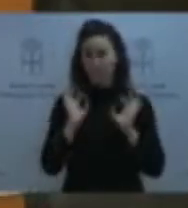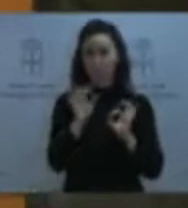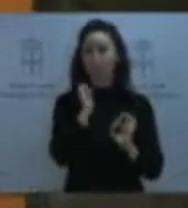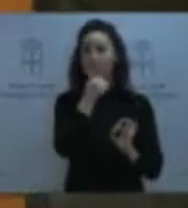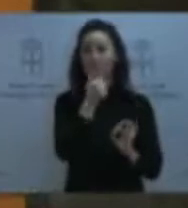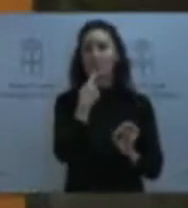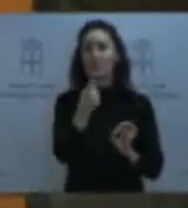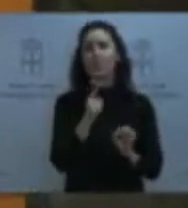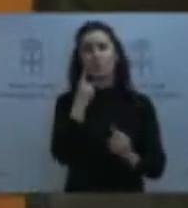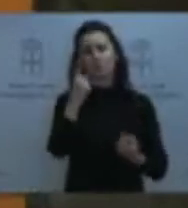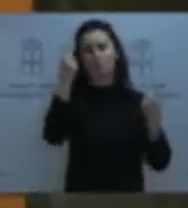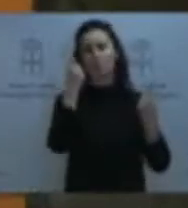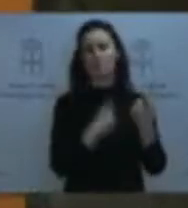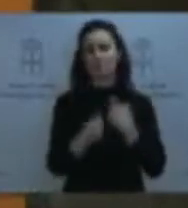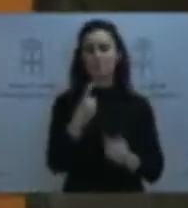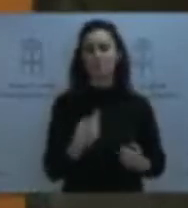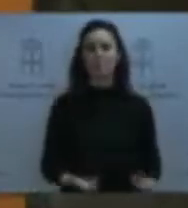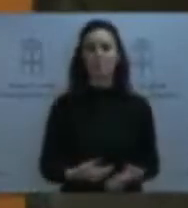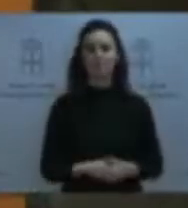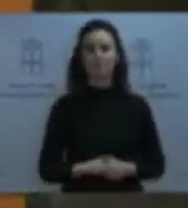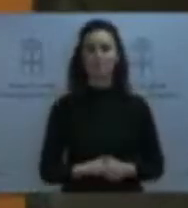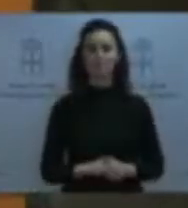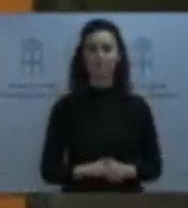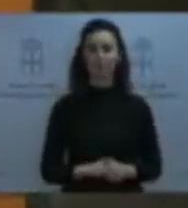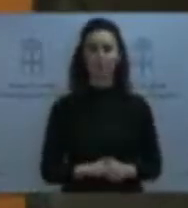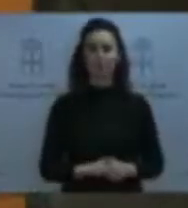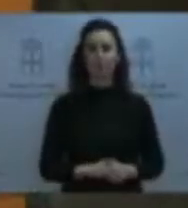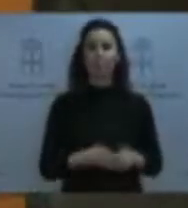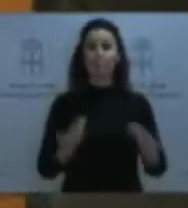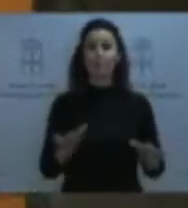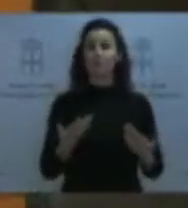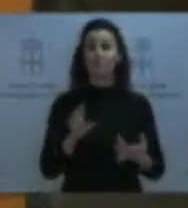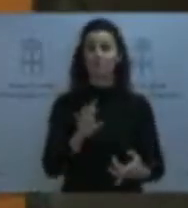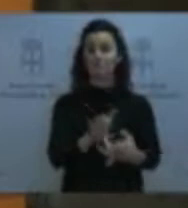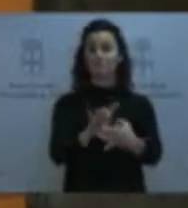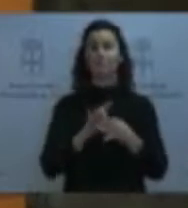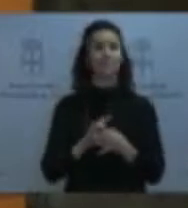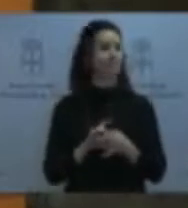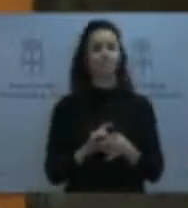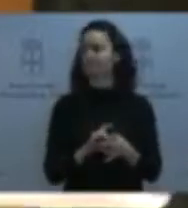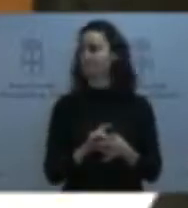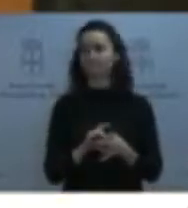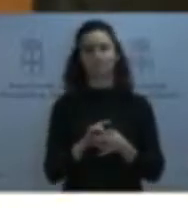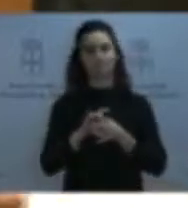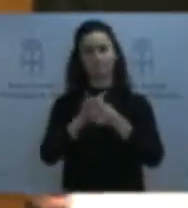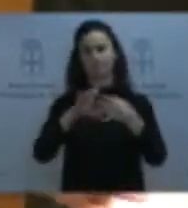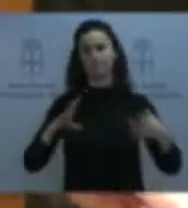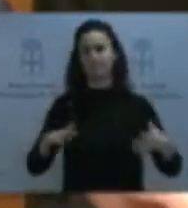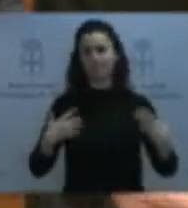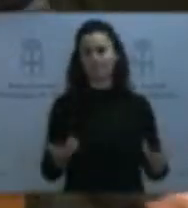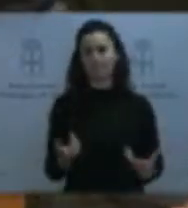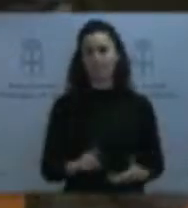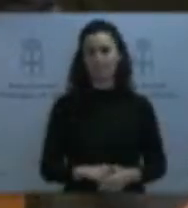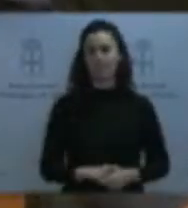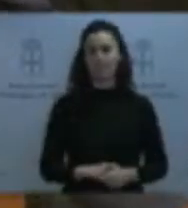ser consideradas así, no todas se corresponden con pacientes nuevos. En plantilla hay 2 pediatras que atienden a niños con